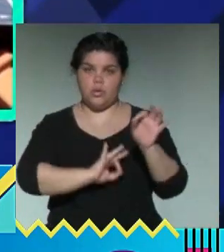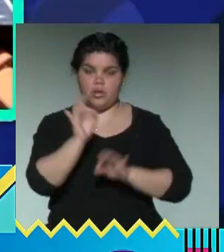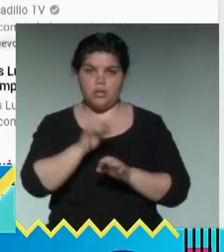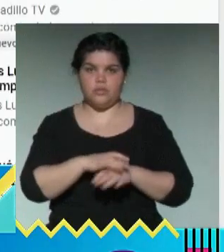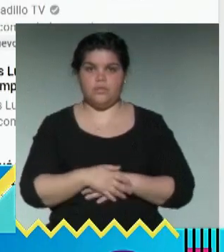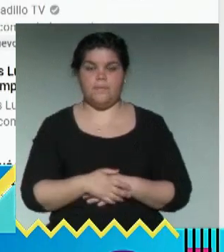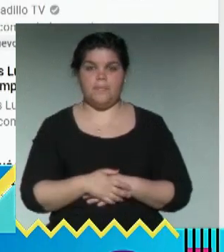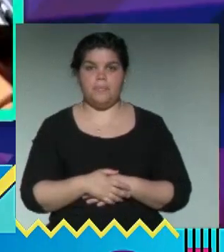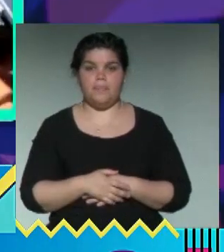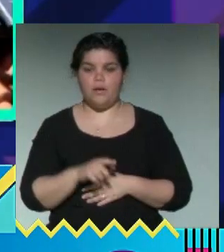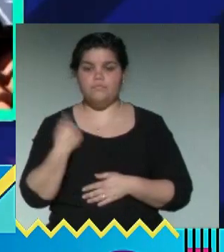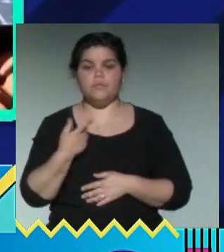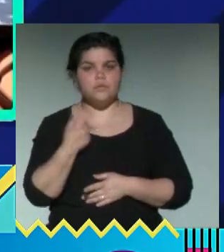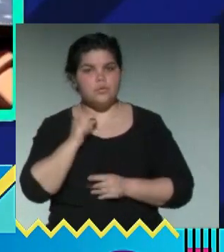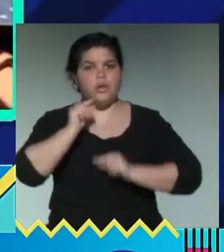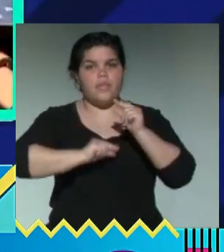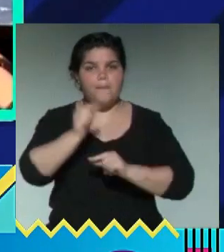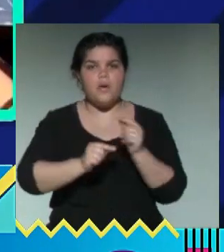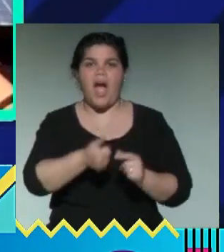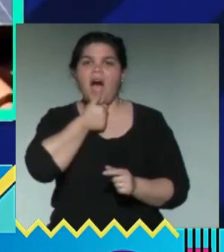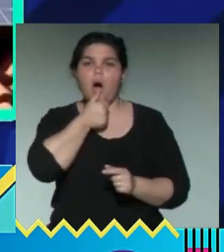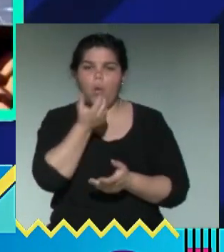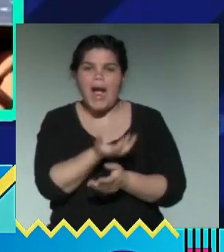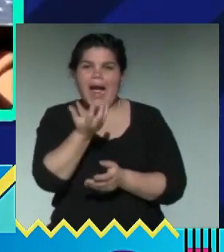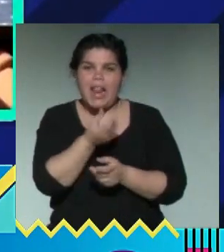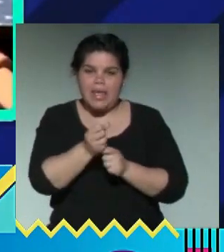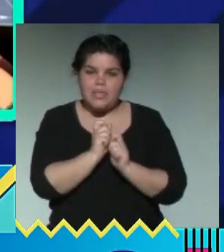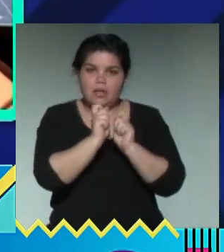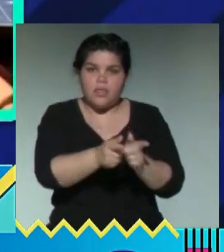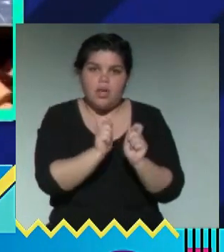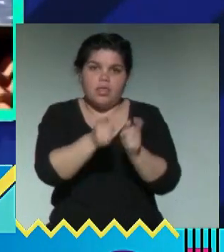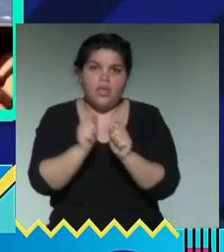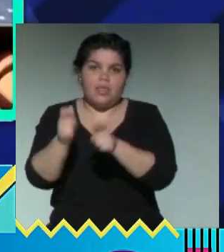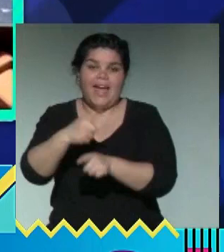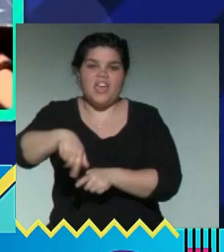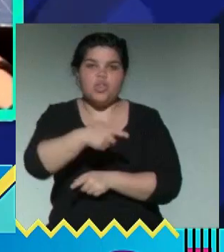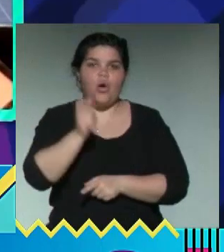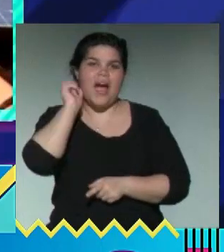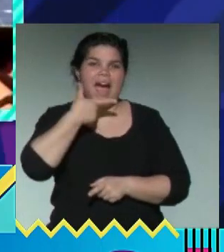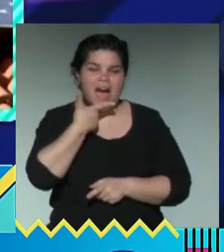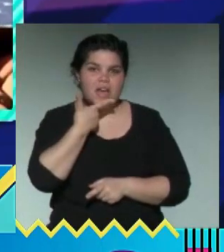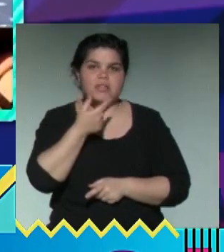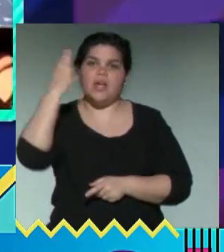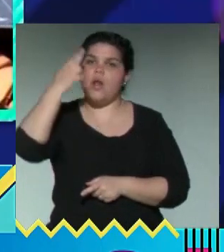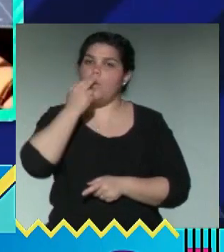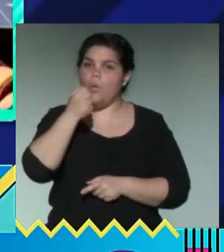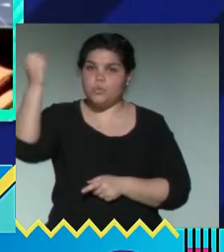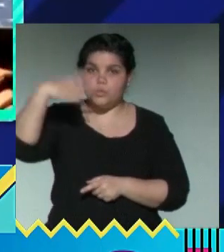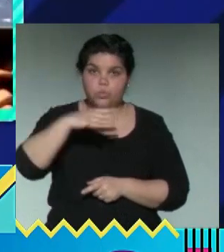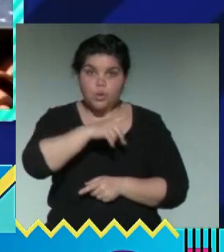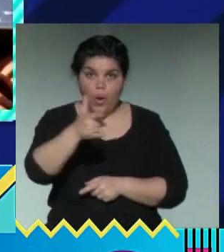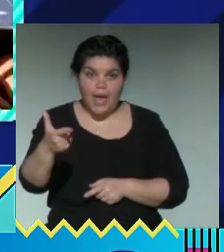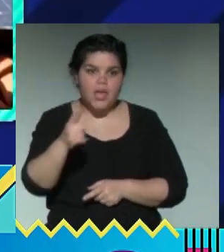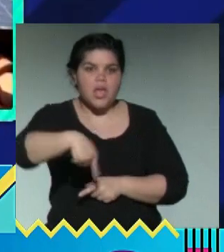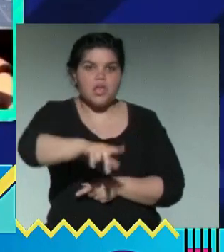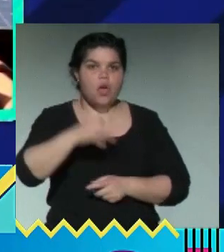estamos tratando de proveer de agua caliente a familias que no tienen red de gas o electricidad, para que puedan bañarse,